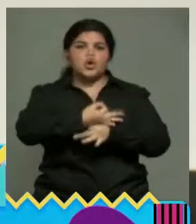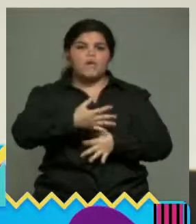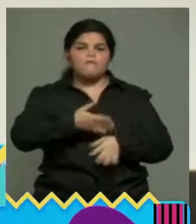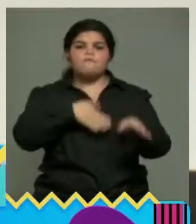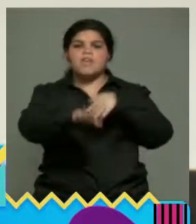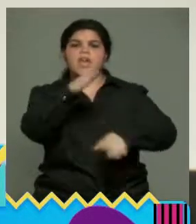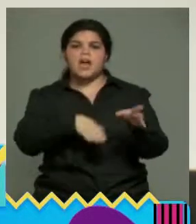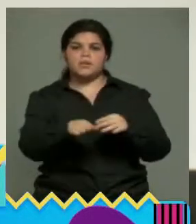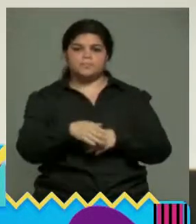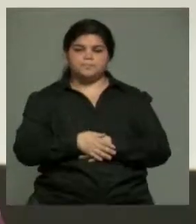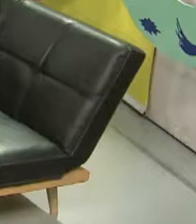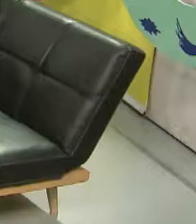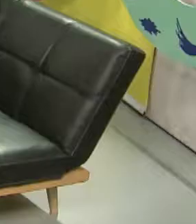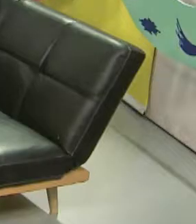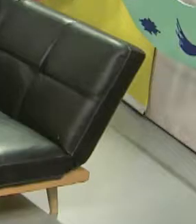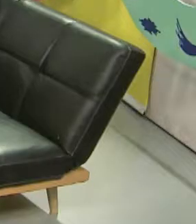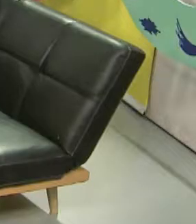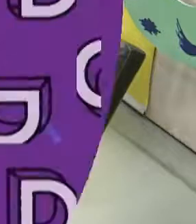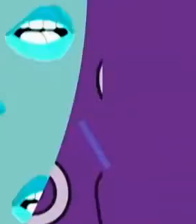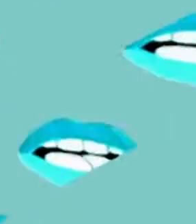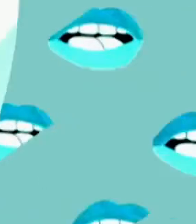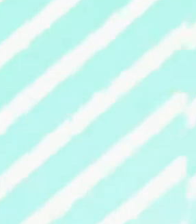parte de Distintos Parecidos.